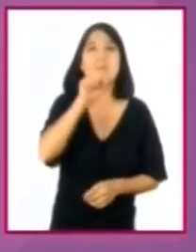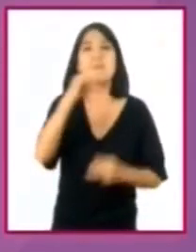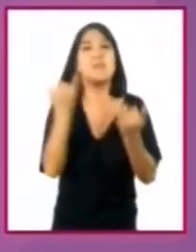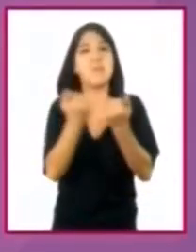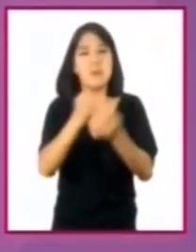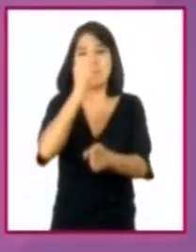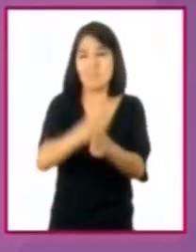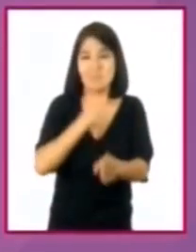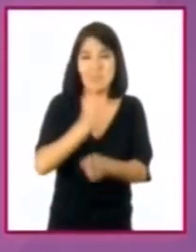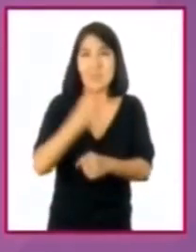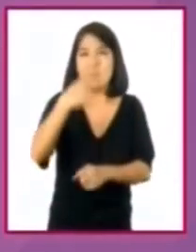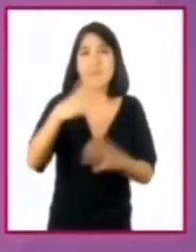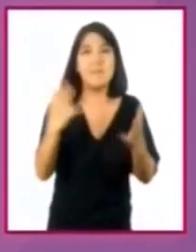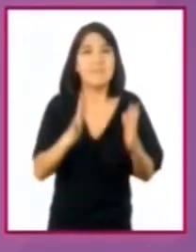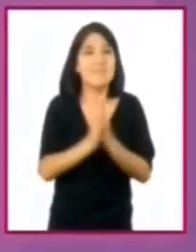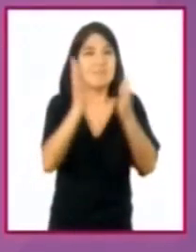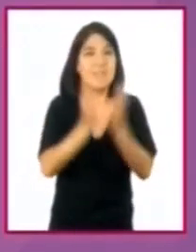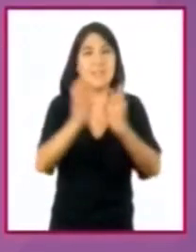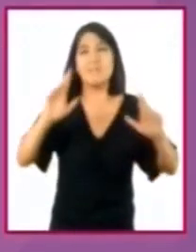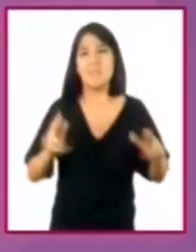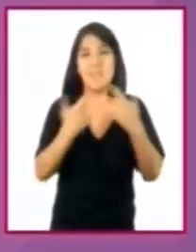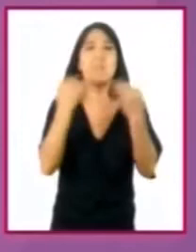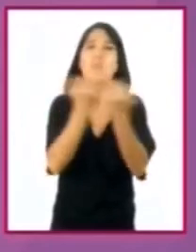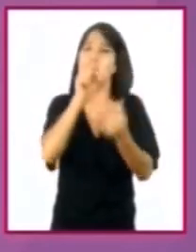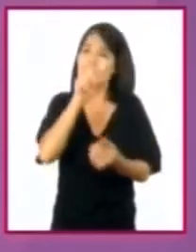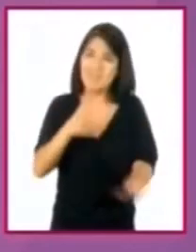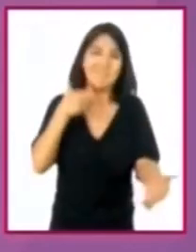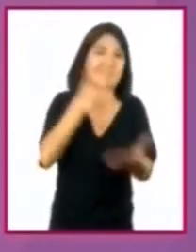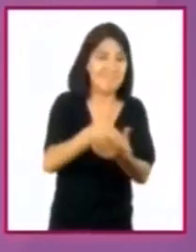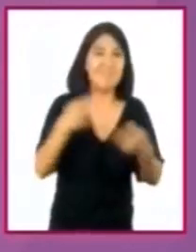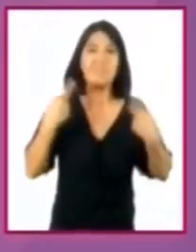prácticas religiosas, incluida el autosacrificio.